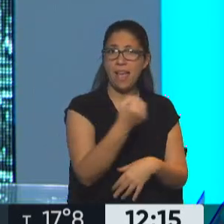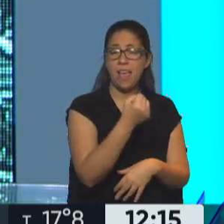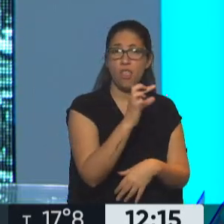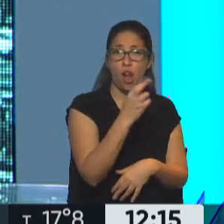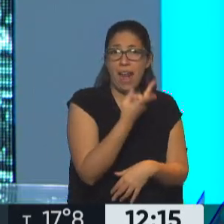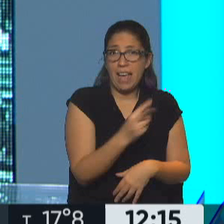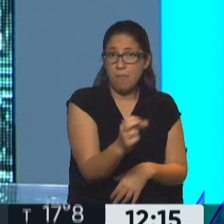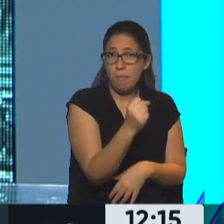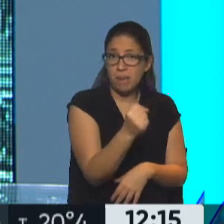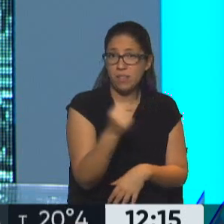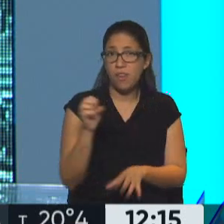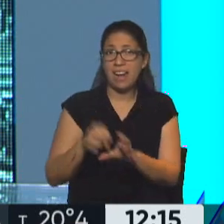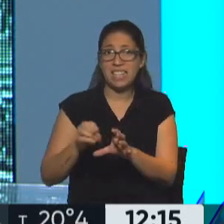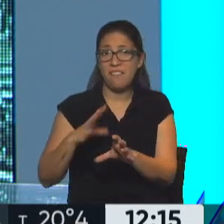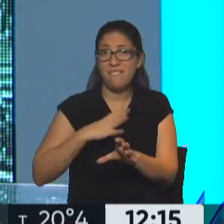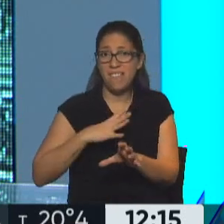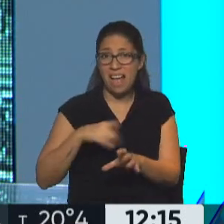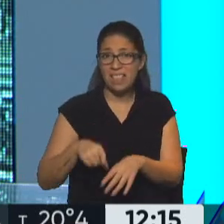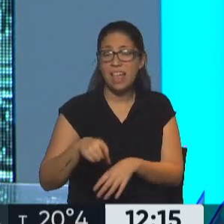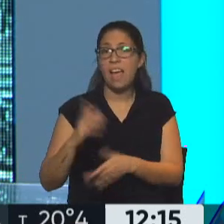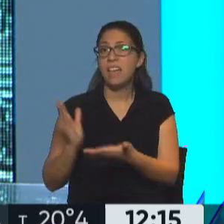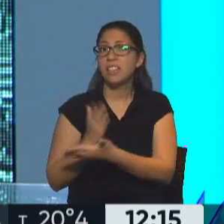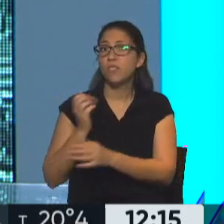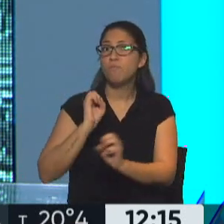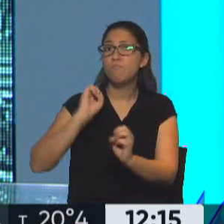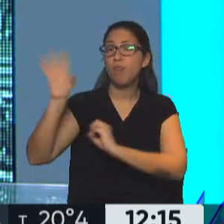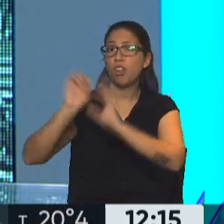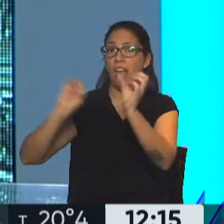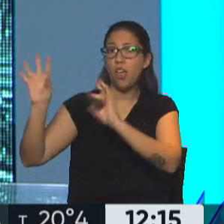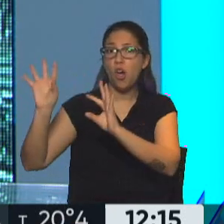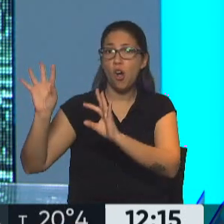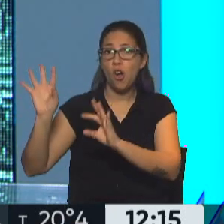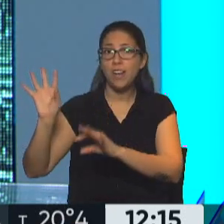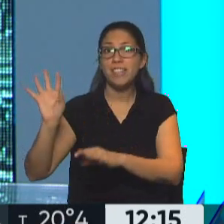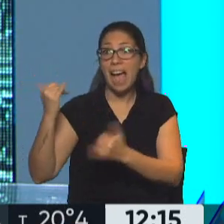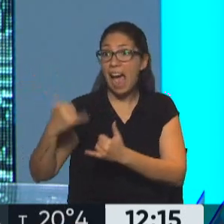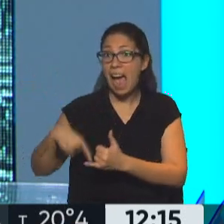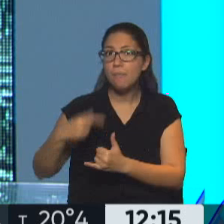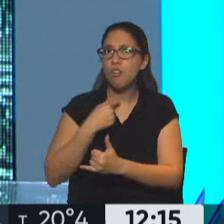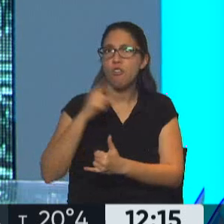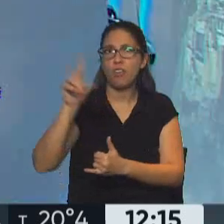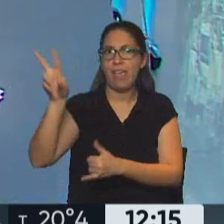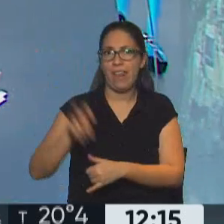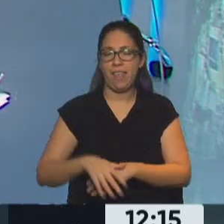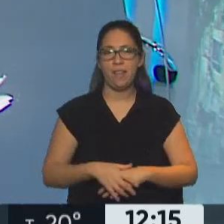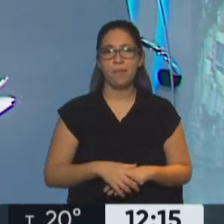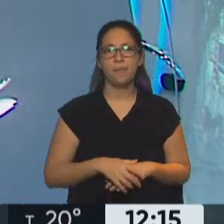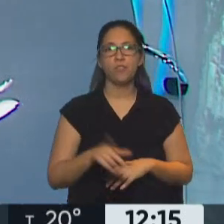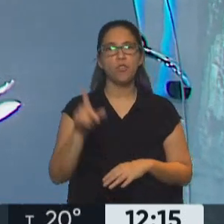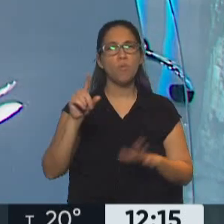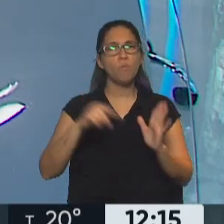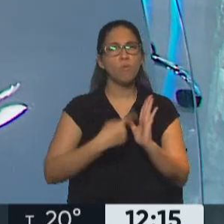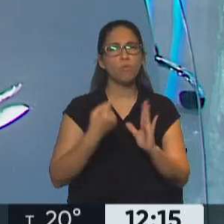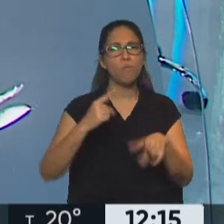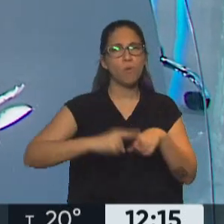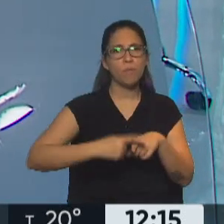reservas, exportadores que tienen la llave y no quieren abrir esa puertita. Yo insisto, un dato más con el trasfondo político, ¿no?